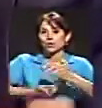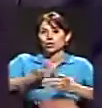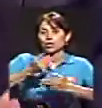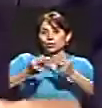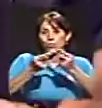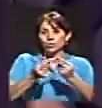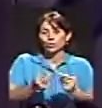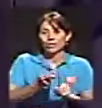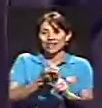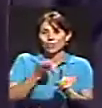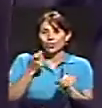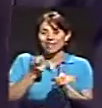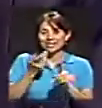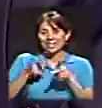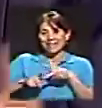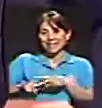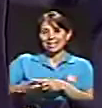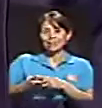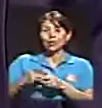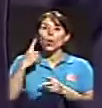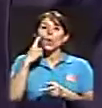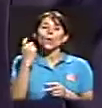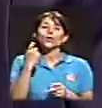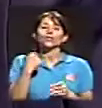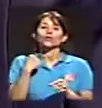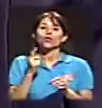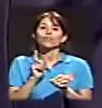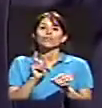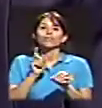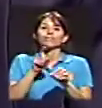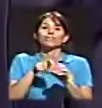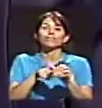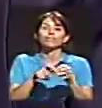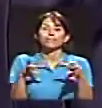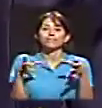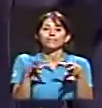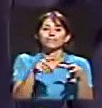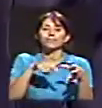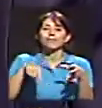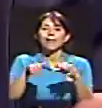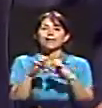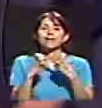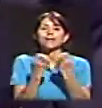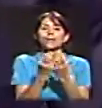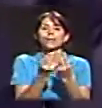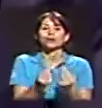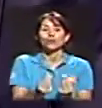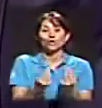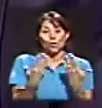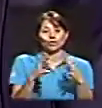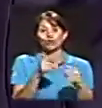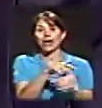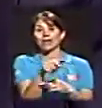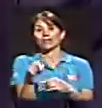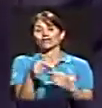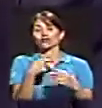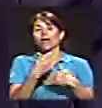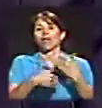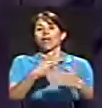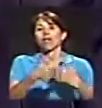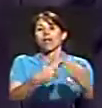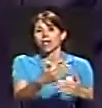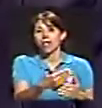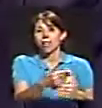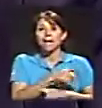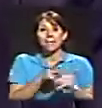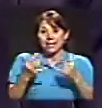porque me uní al equipo que preparaba el presupuesto ya en una etapa bastante avanzada. Pero este año sí